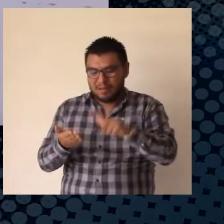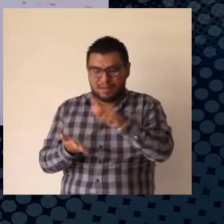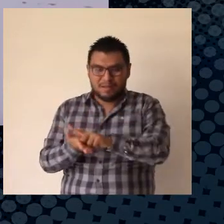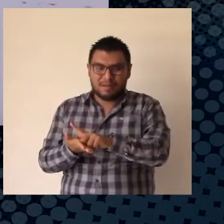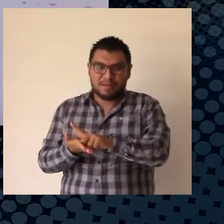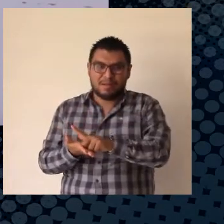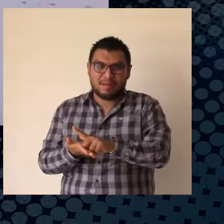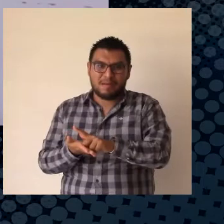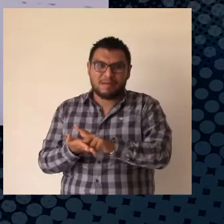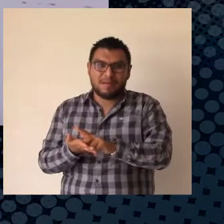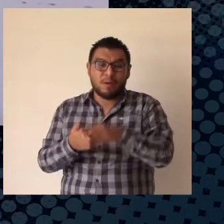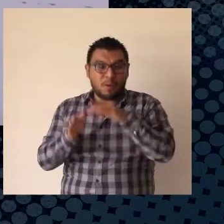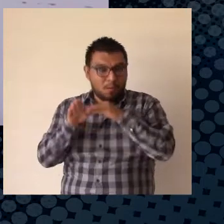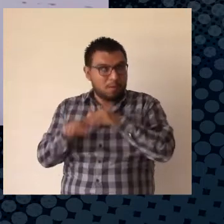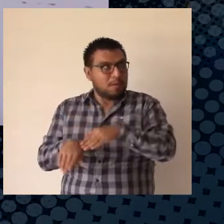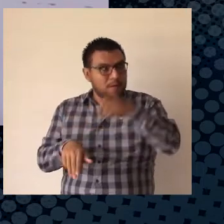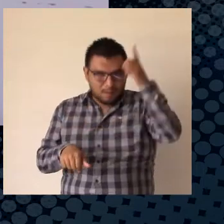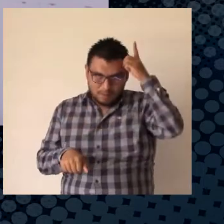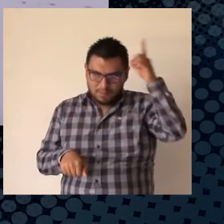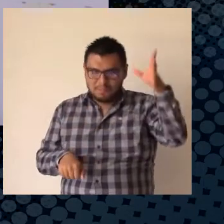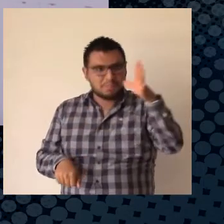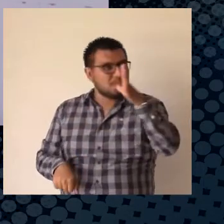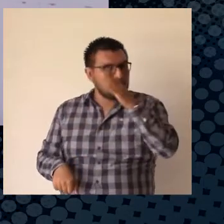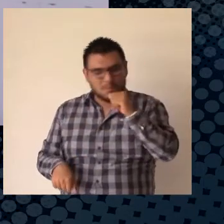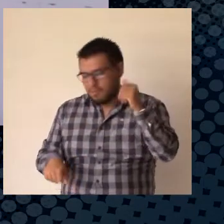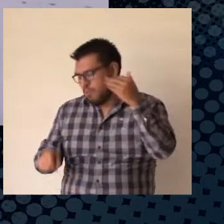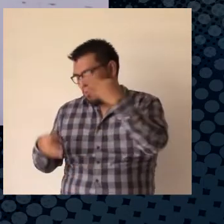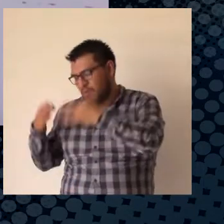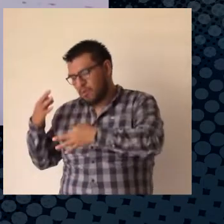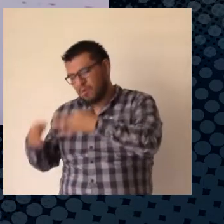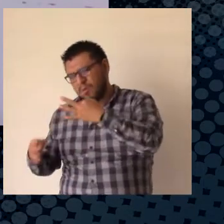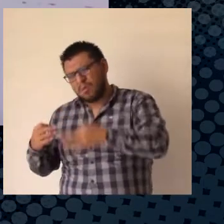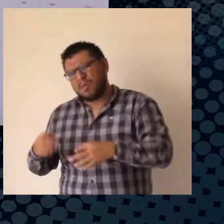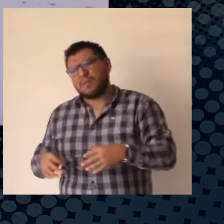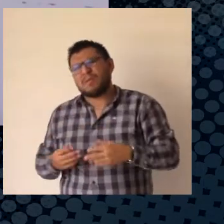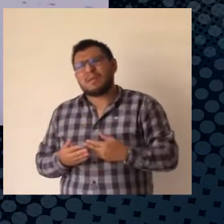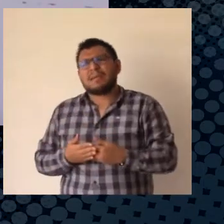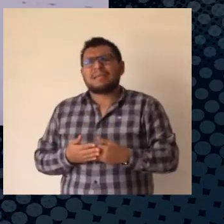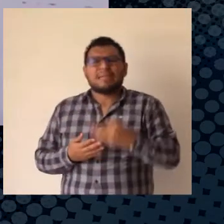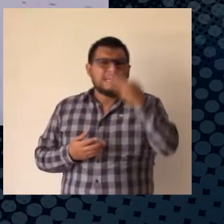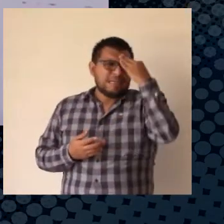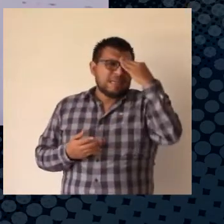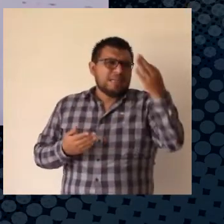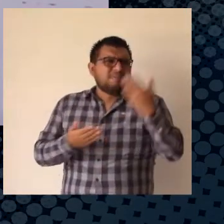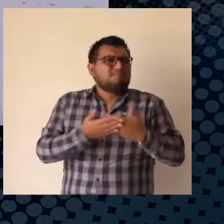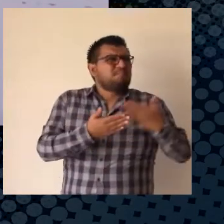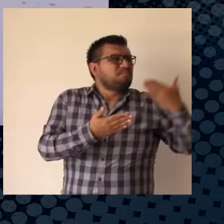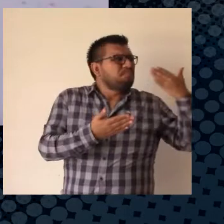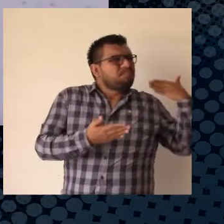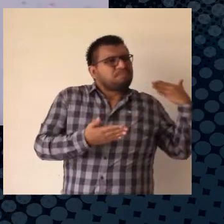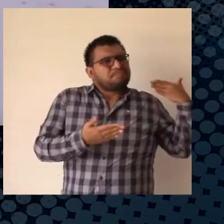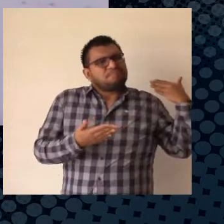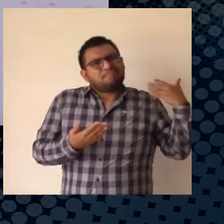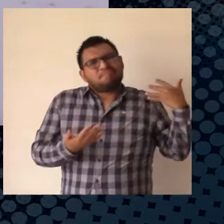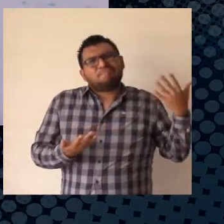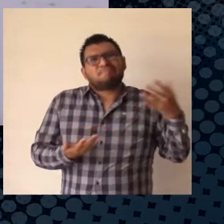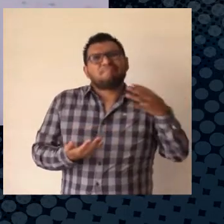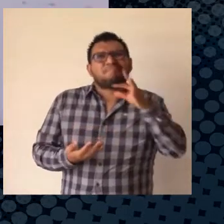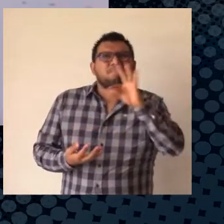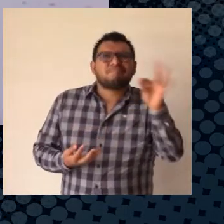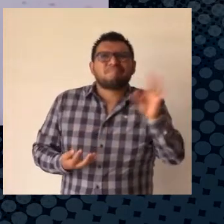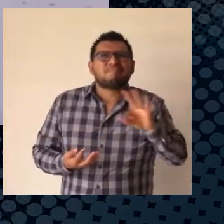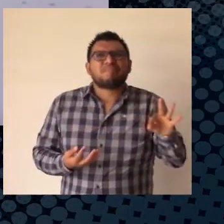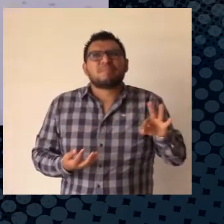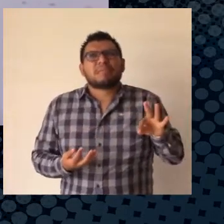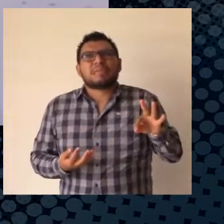es nuestro privilegio. Hace ya varios años, yo creo unos